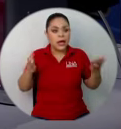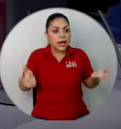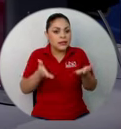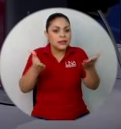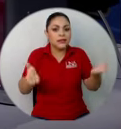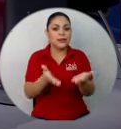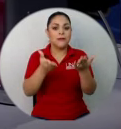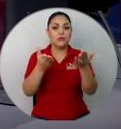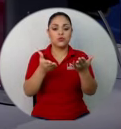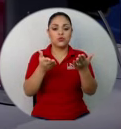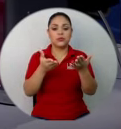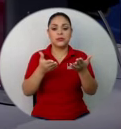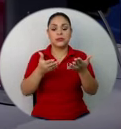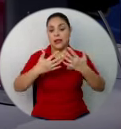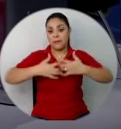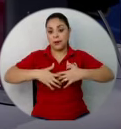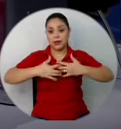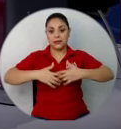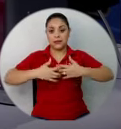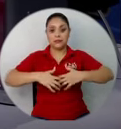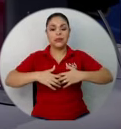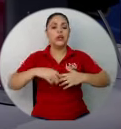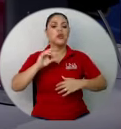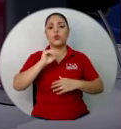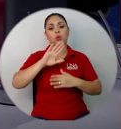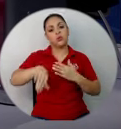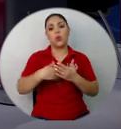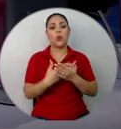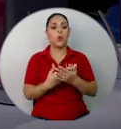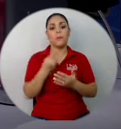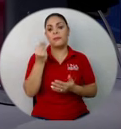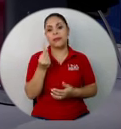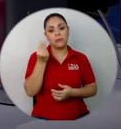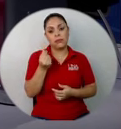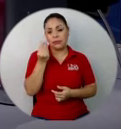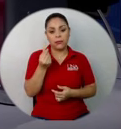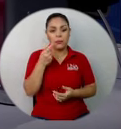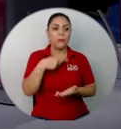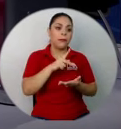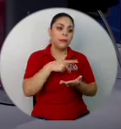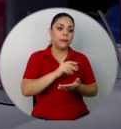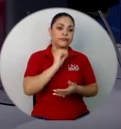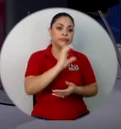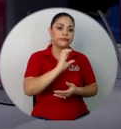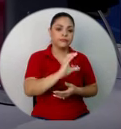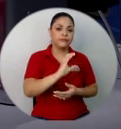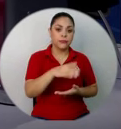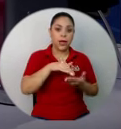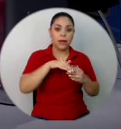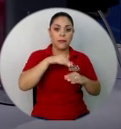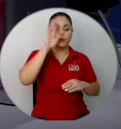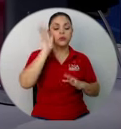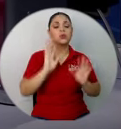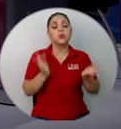las organizaciones. No todo, como se dice, no todo tiene que ser plata.